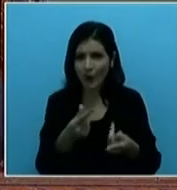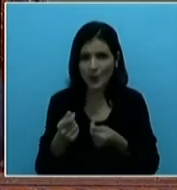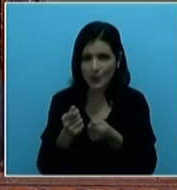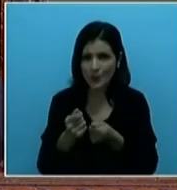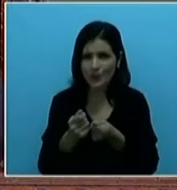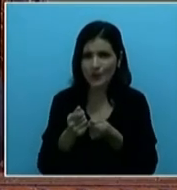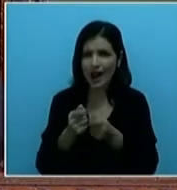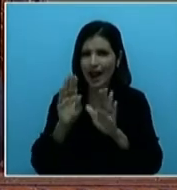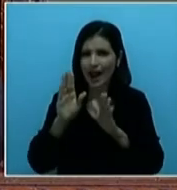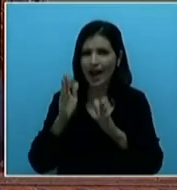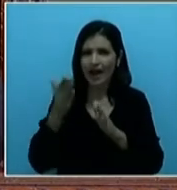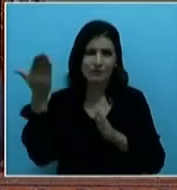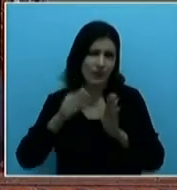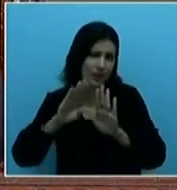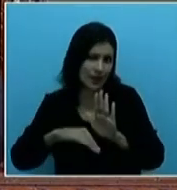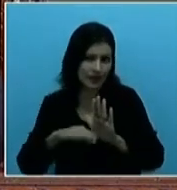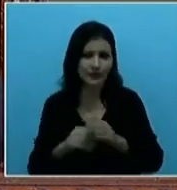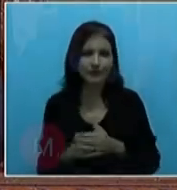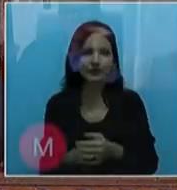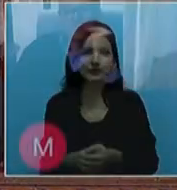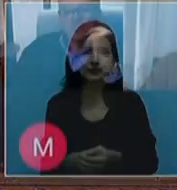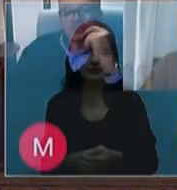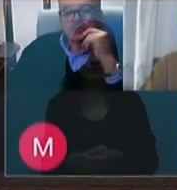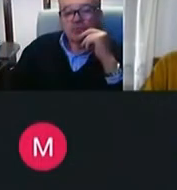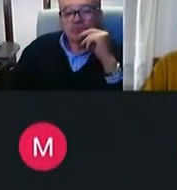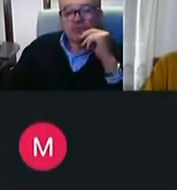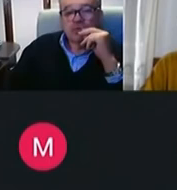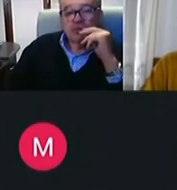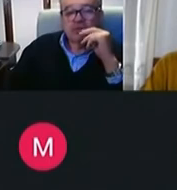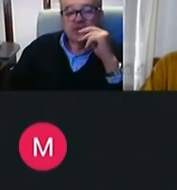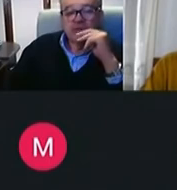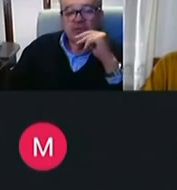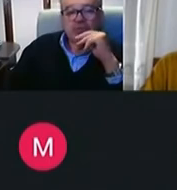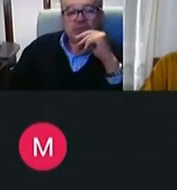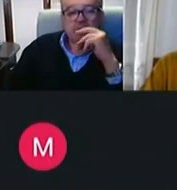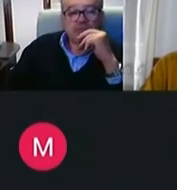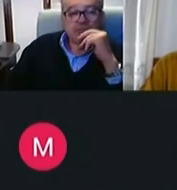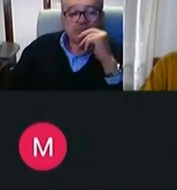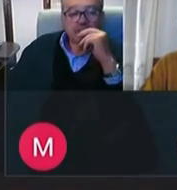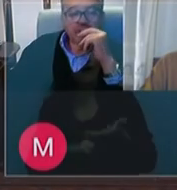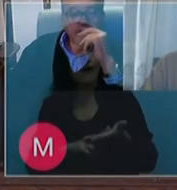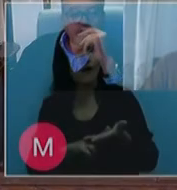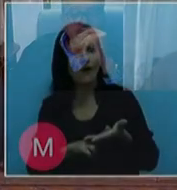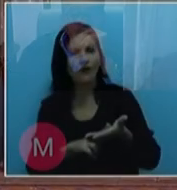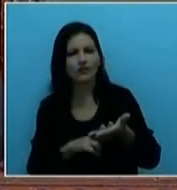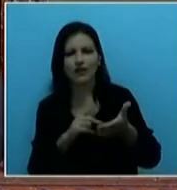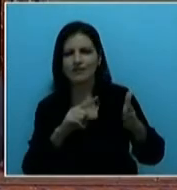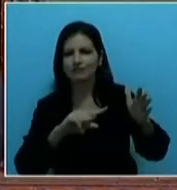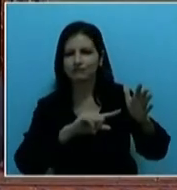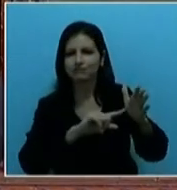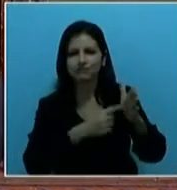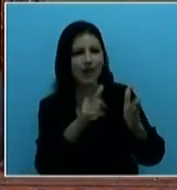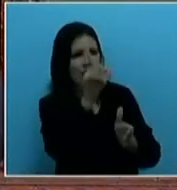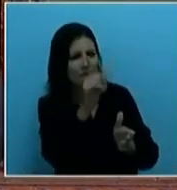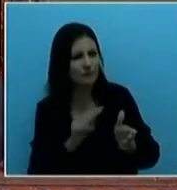políticas de estado y derechos permanentes para nuestros habitantes en esta tarea para